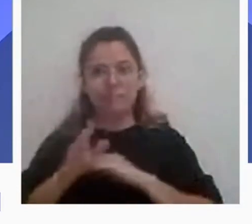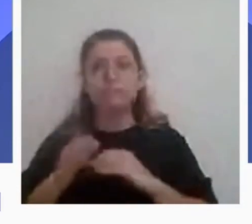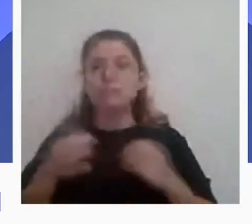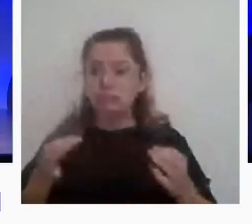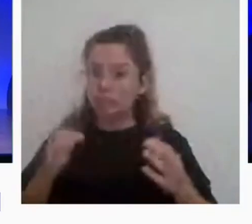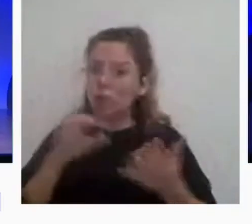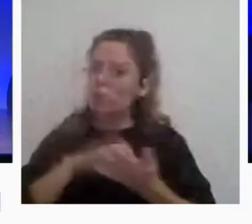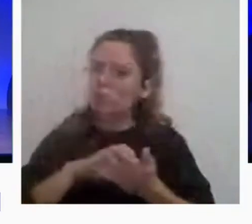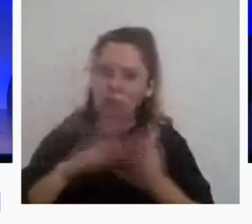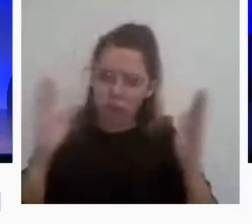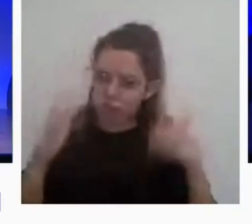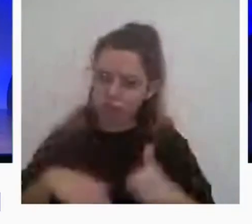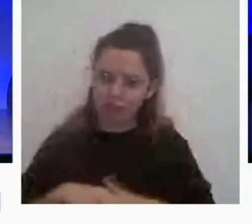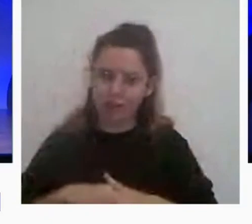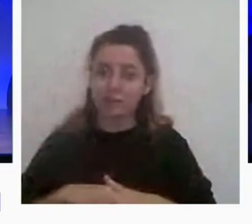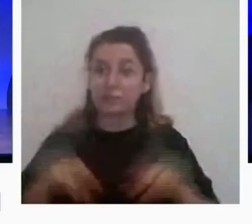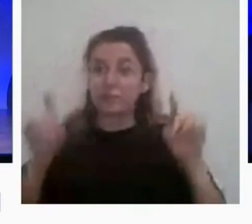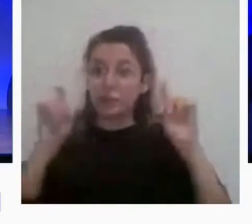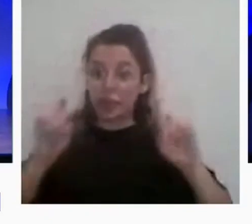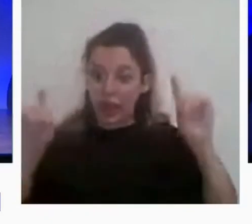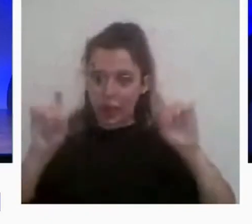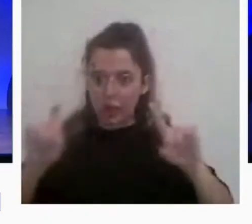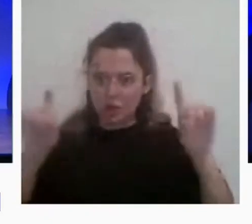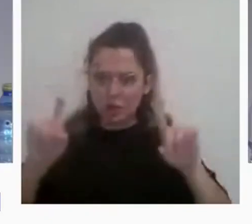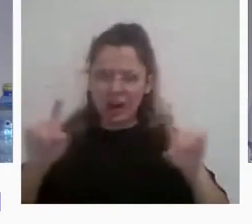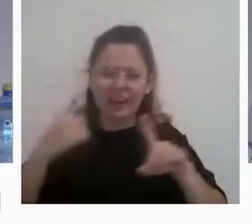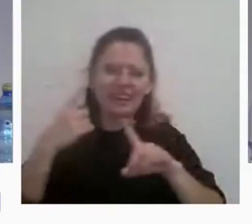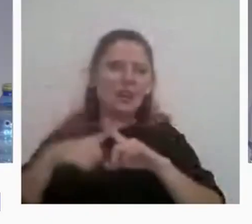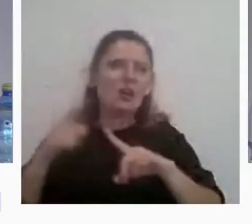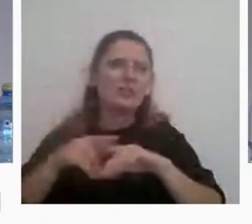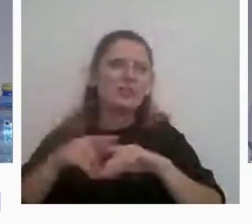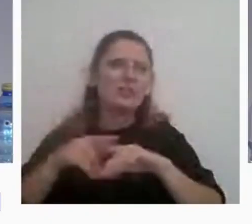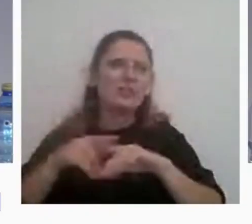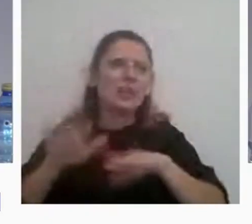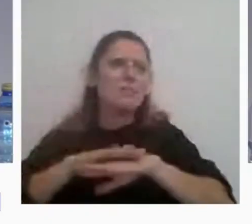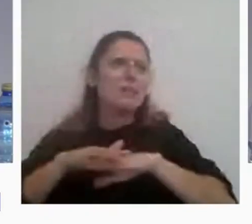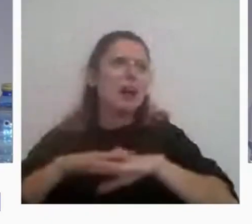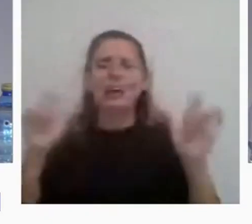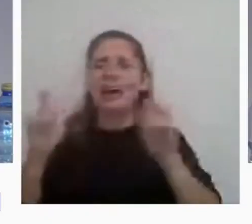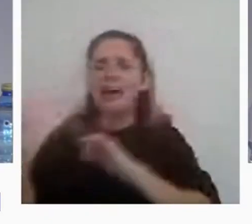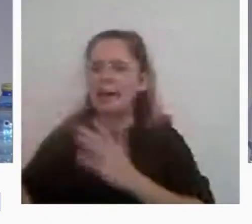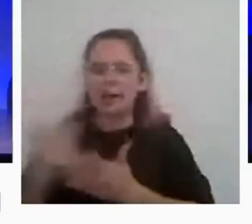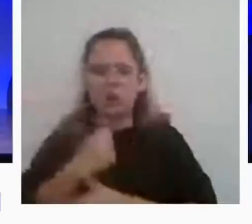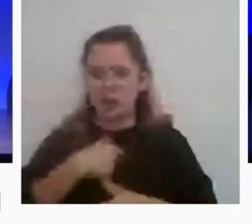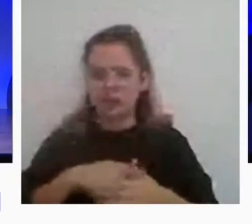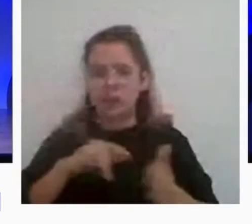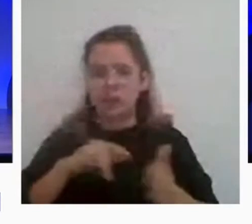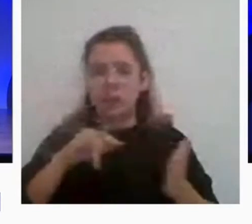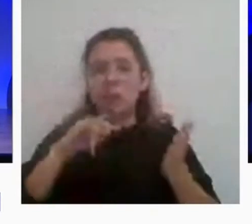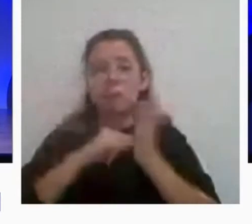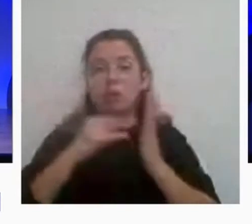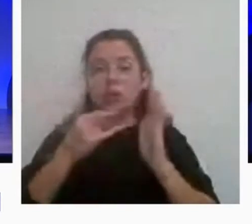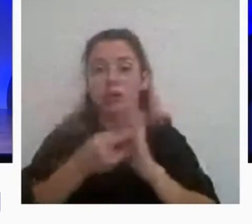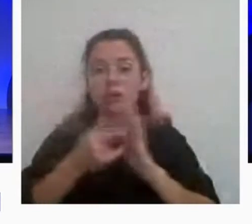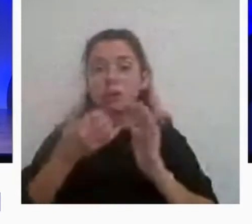educar es lo básico que tenemos que hacer en todas las áreas, ¿no? El proyecto es como he presentado aquí,